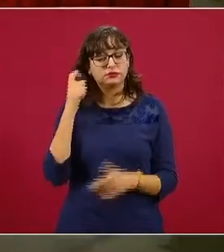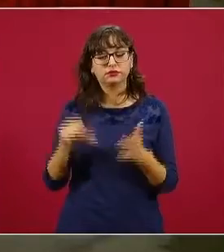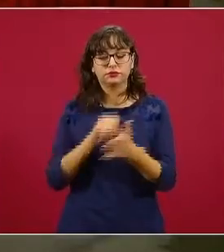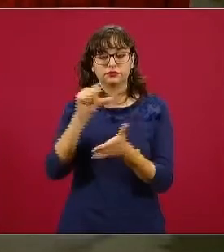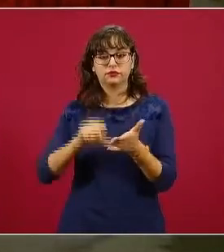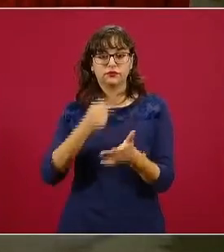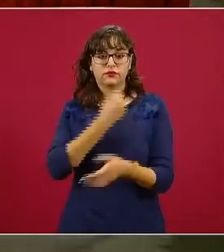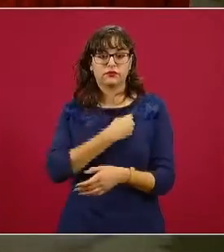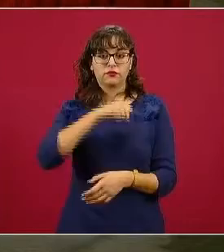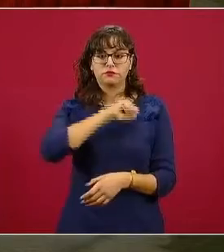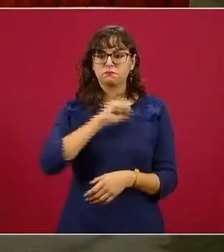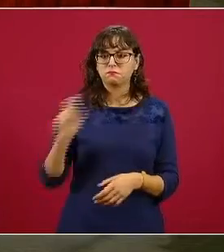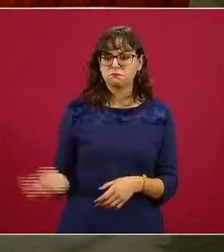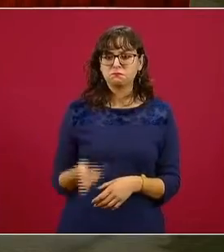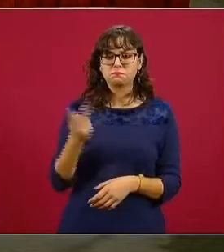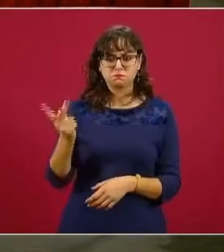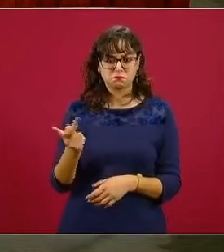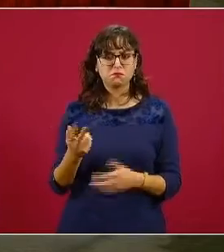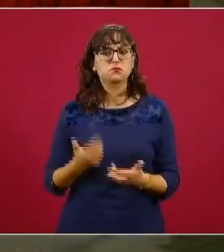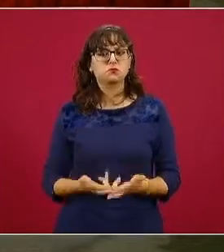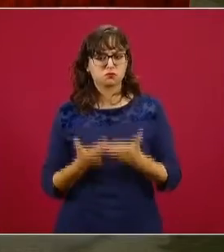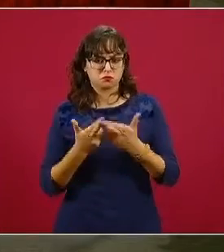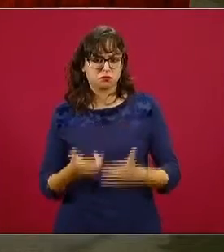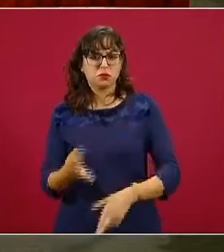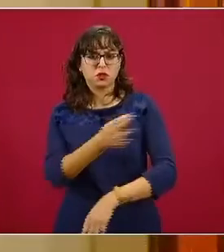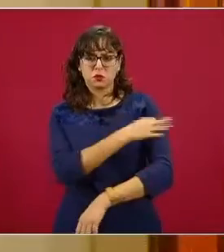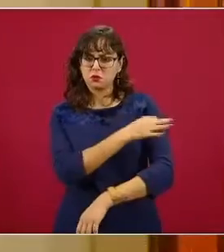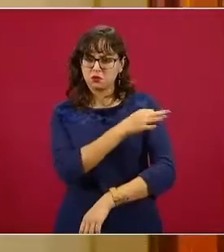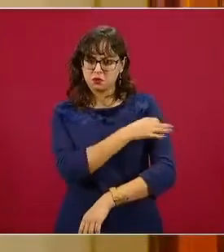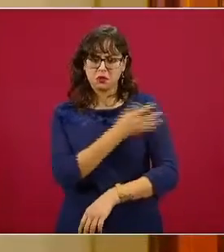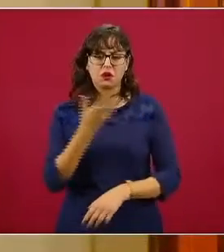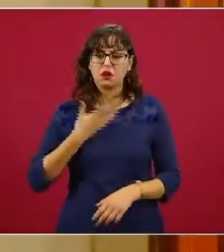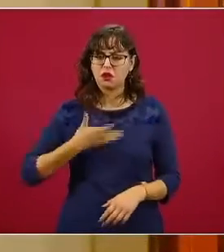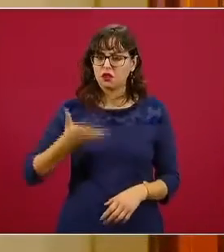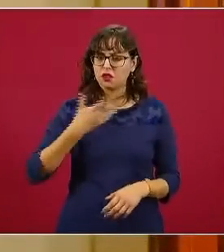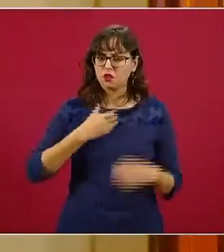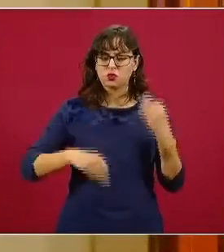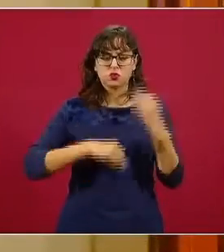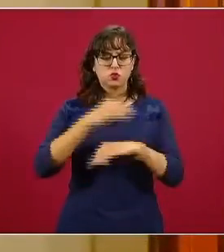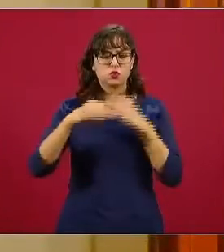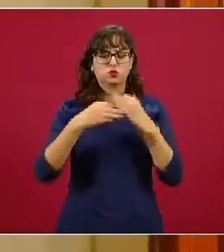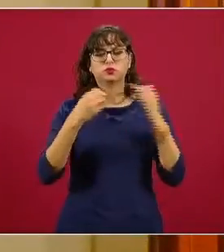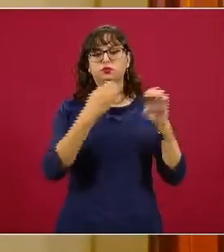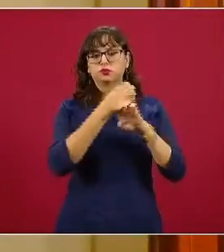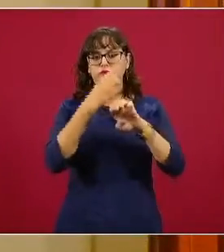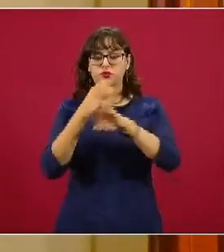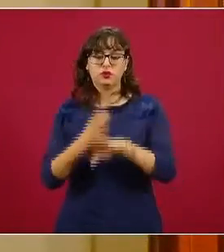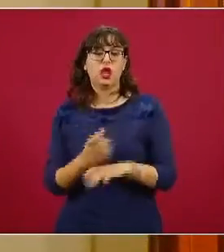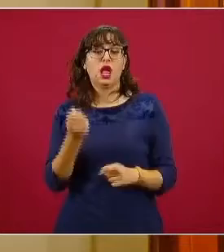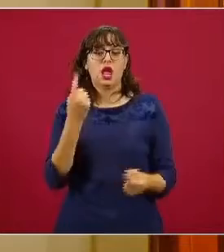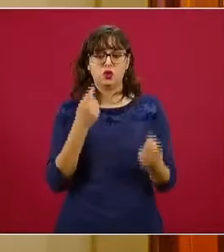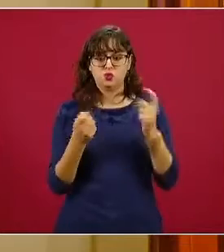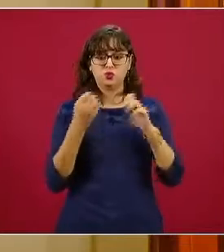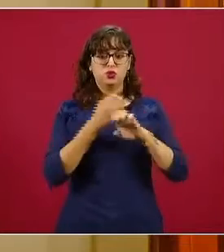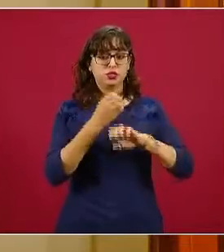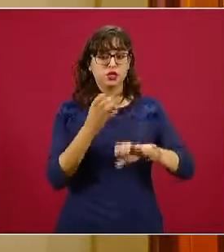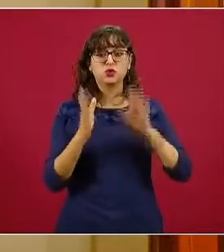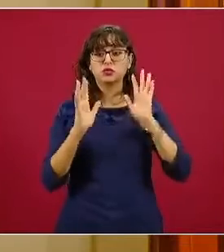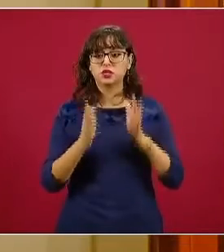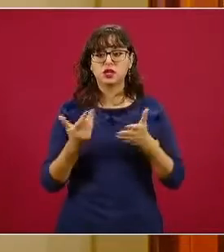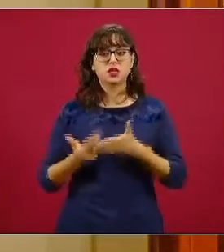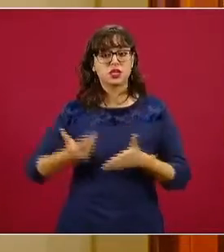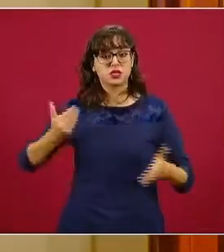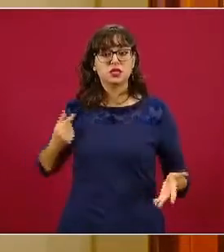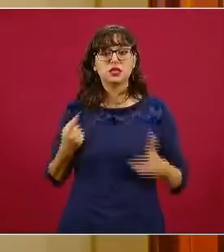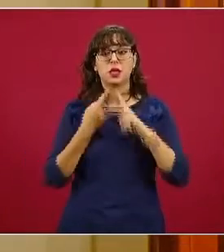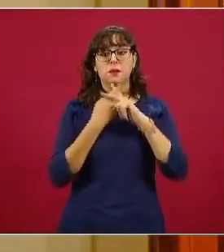cercano. Va a estar disponible la vacuna en prácticamente todos los estados. Muchos estados han iniciado con vacunaciones desde antes,